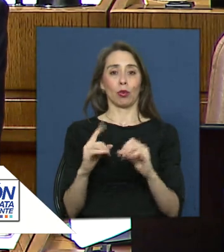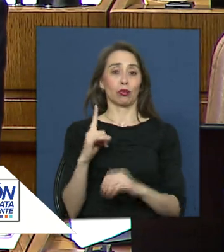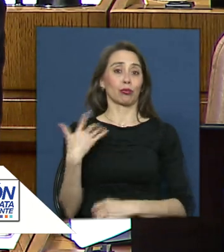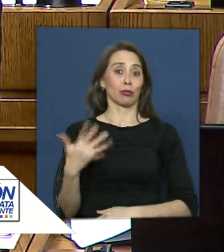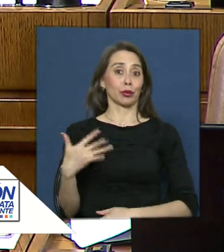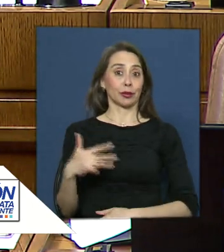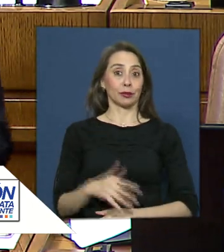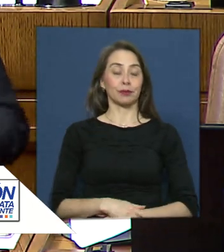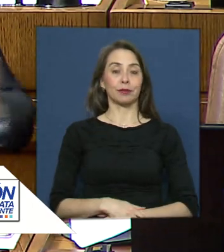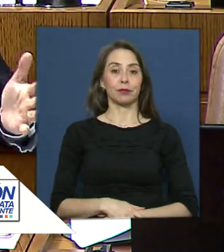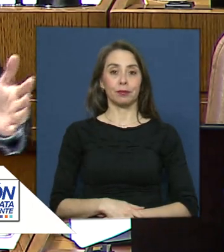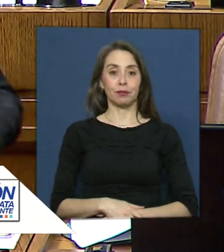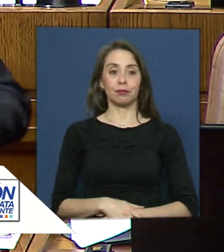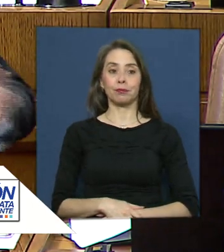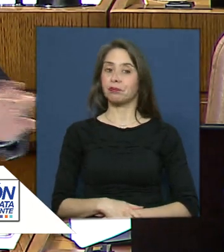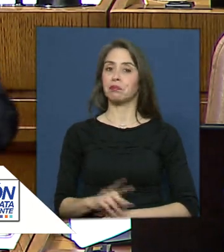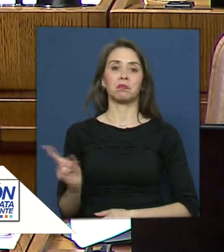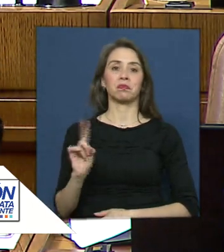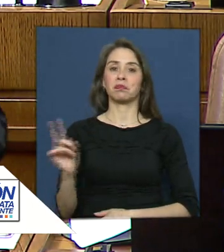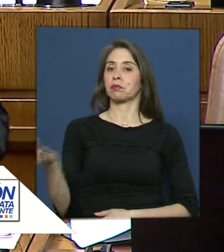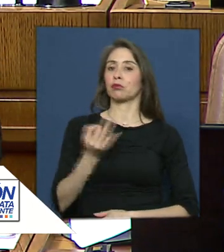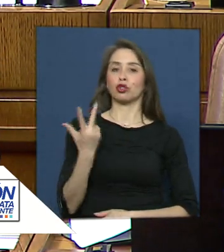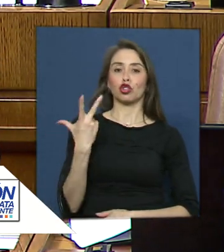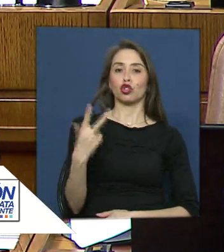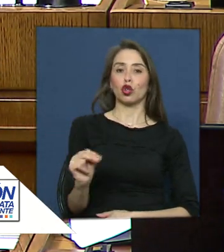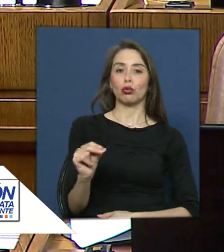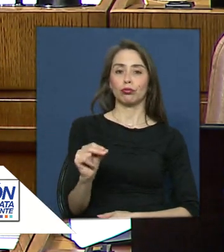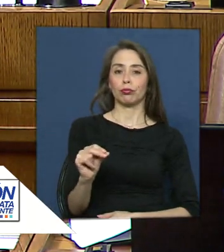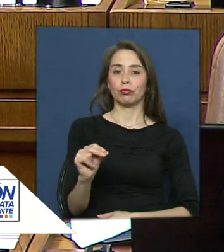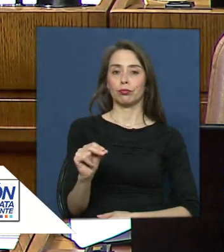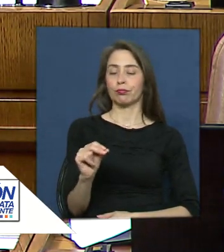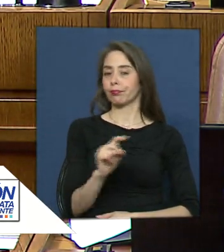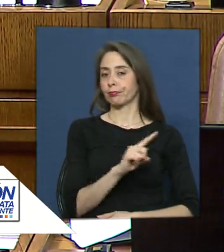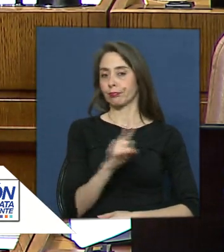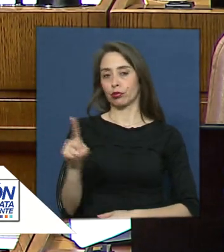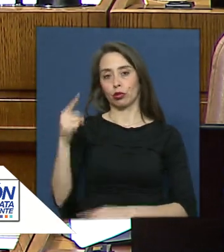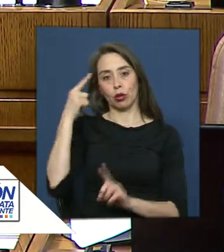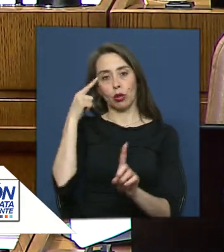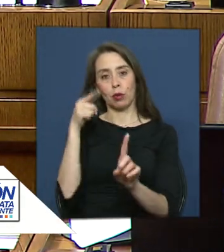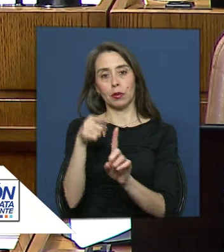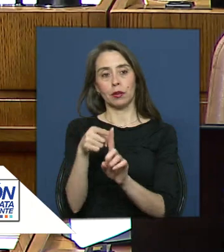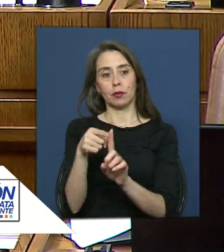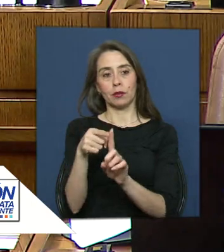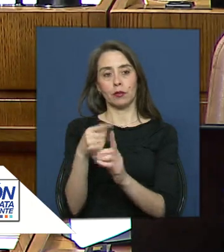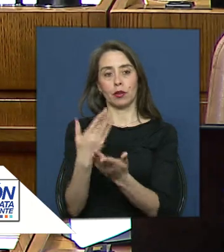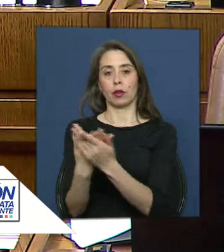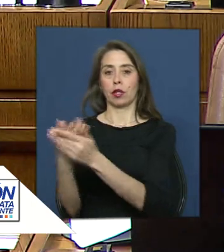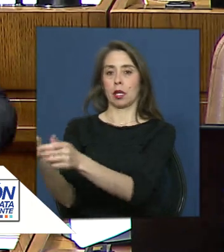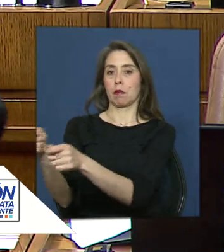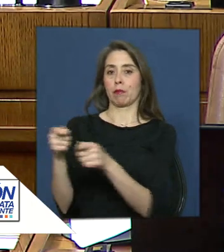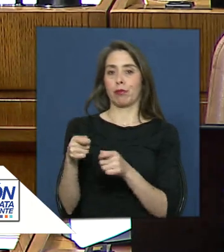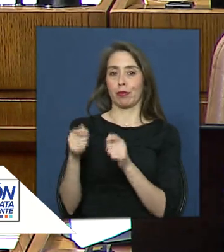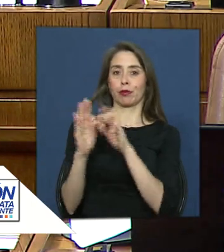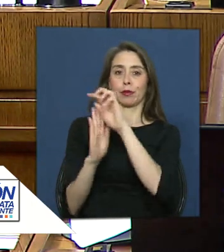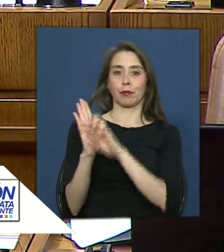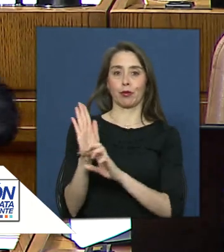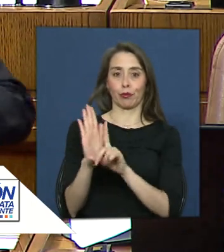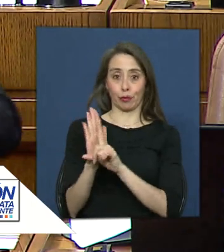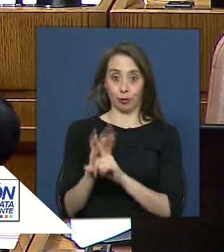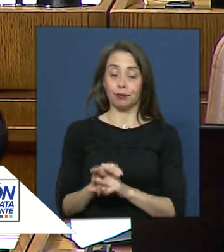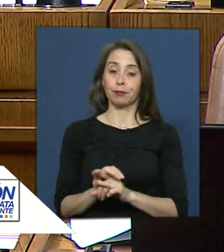importar. Pero no fue así, nos dijeron que no, que eso no era el objeto de la propuesta. Segunda